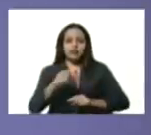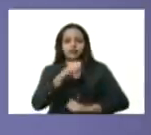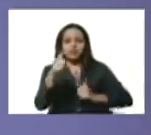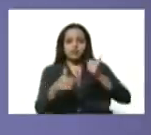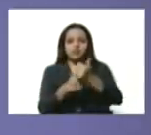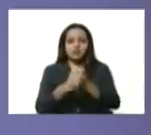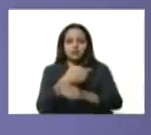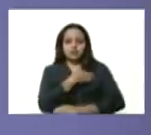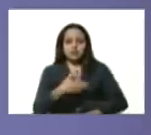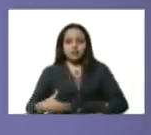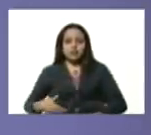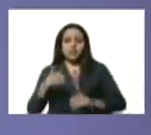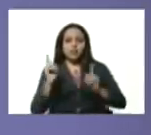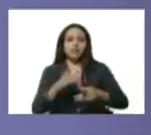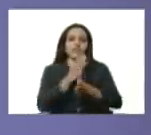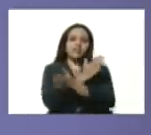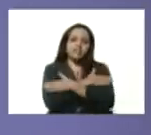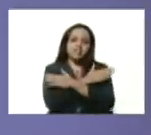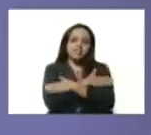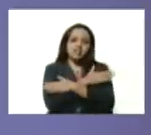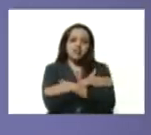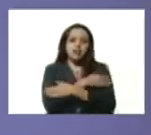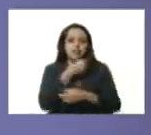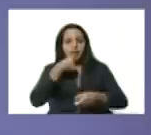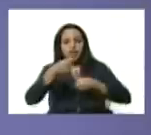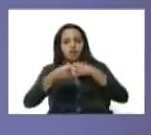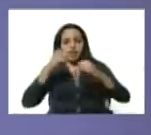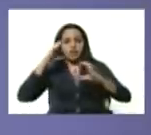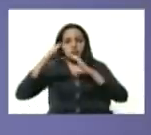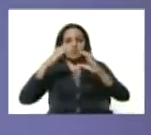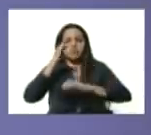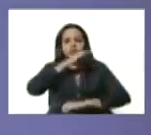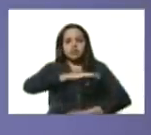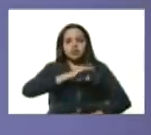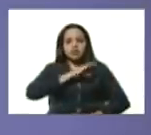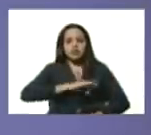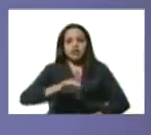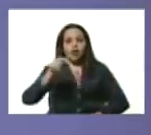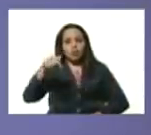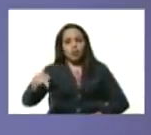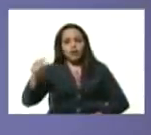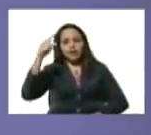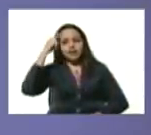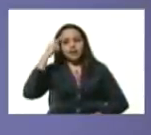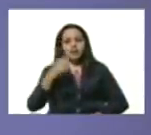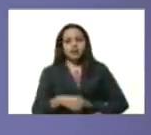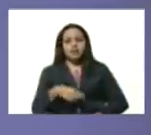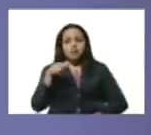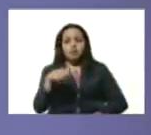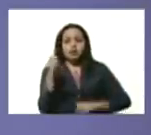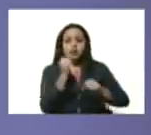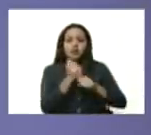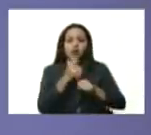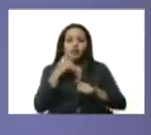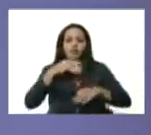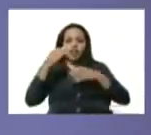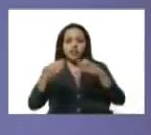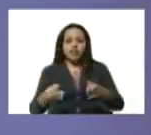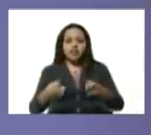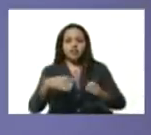para la comunicación felicitó a los periodistas y a los comunicadores sociales en su día por esa batalla por la verdad que se